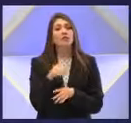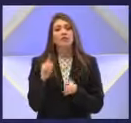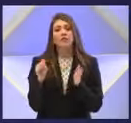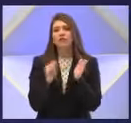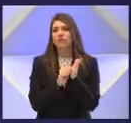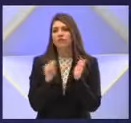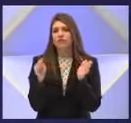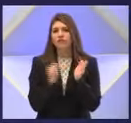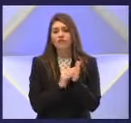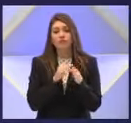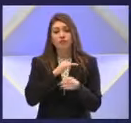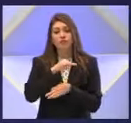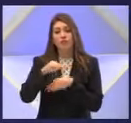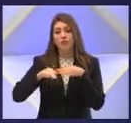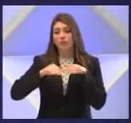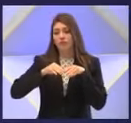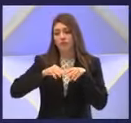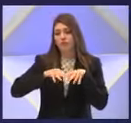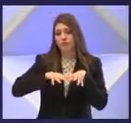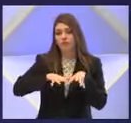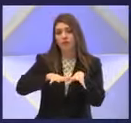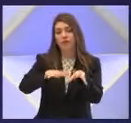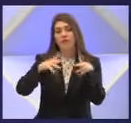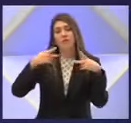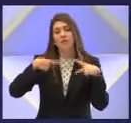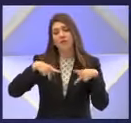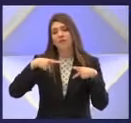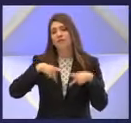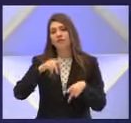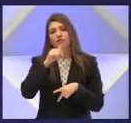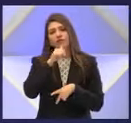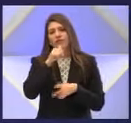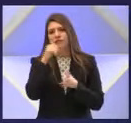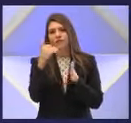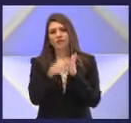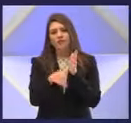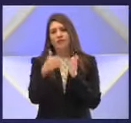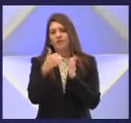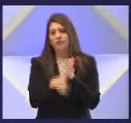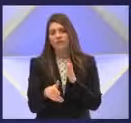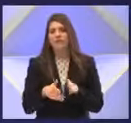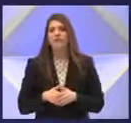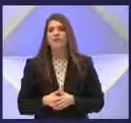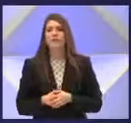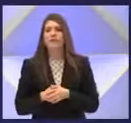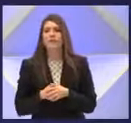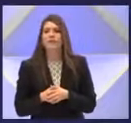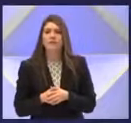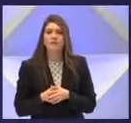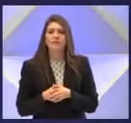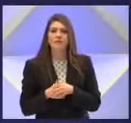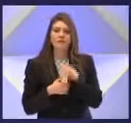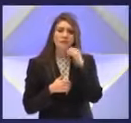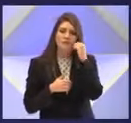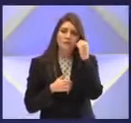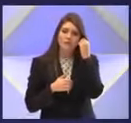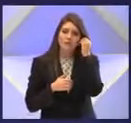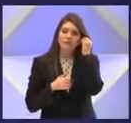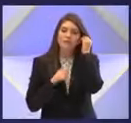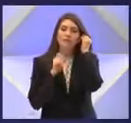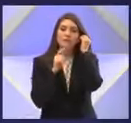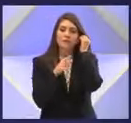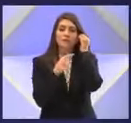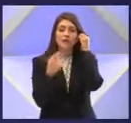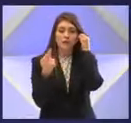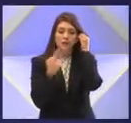llegan a todas las personas entonces tenemos que hablar de que no solo está como dice dijo la necesidad de esta